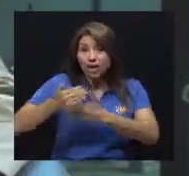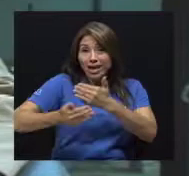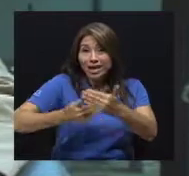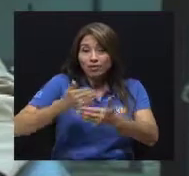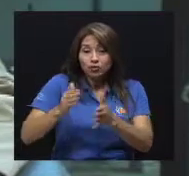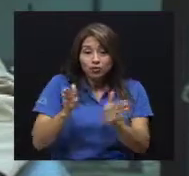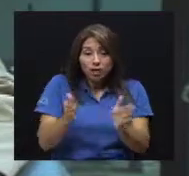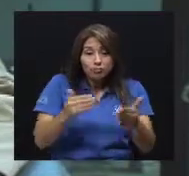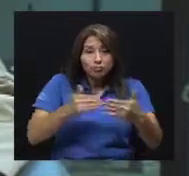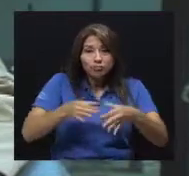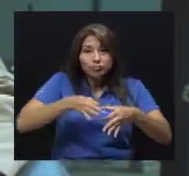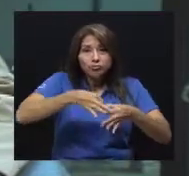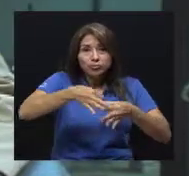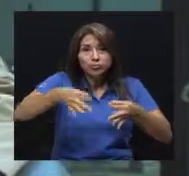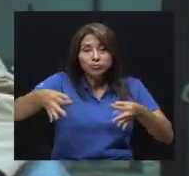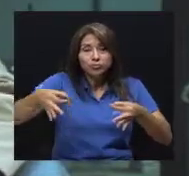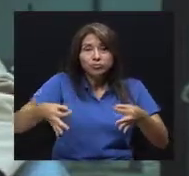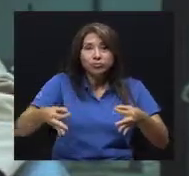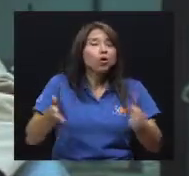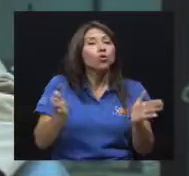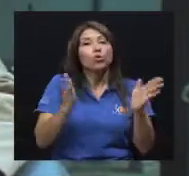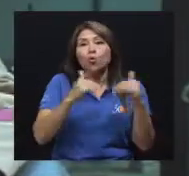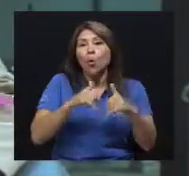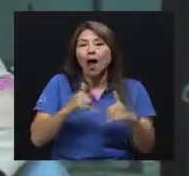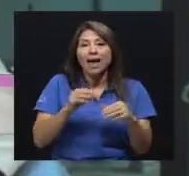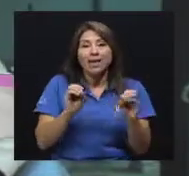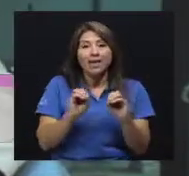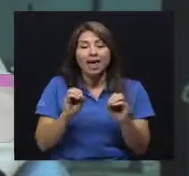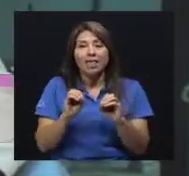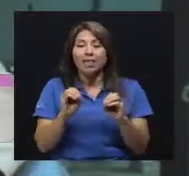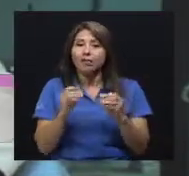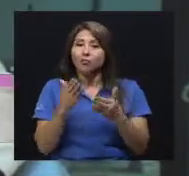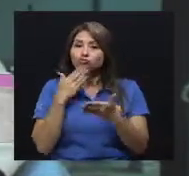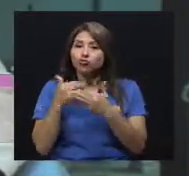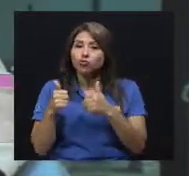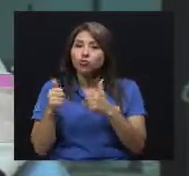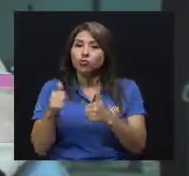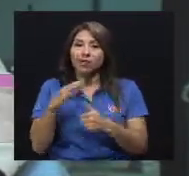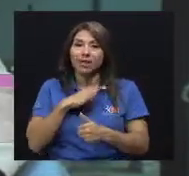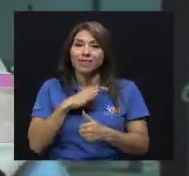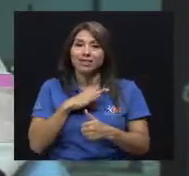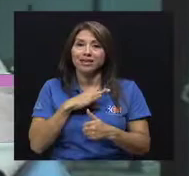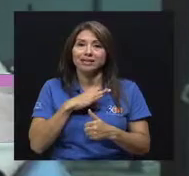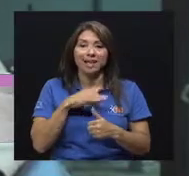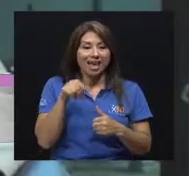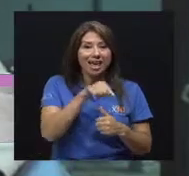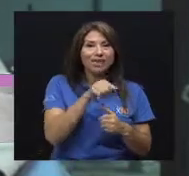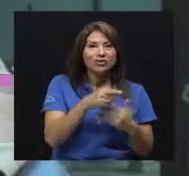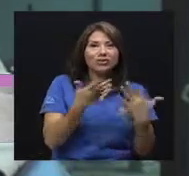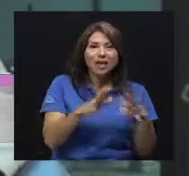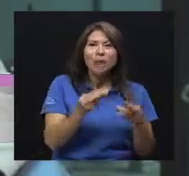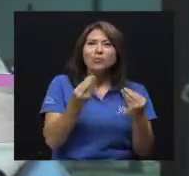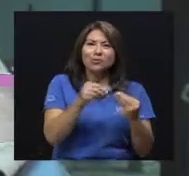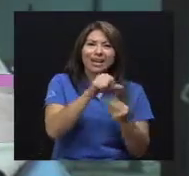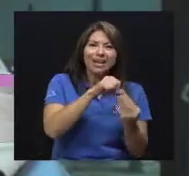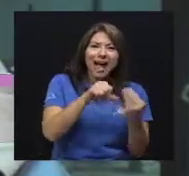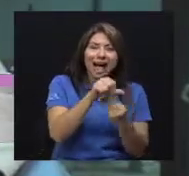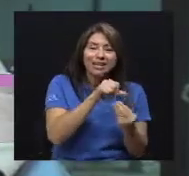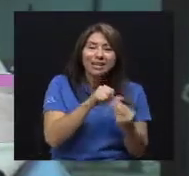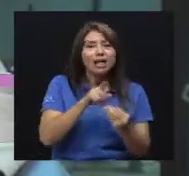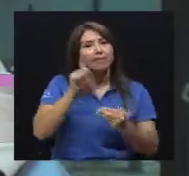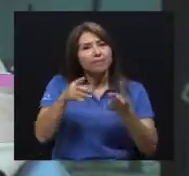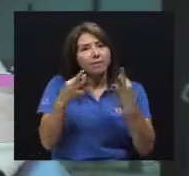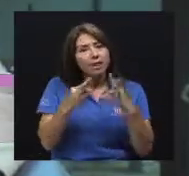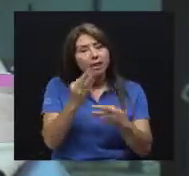de fabricación que lo que hacen es más bien quitarle los micronutrientes y añadirles más grasas. ¿Sí? Y tratar de comer más frutas, verduras